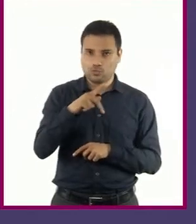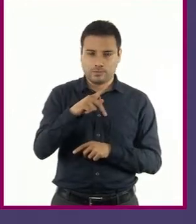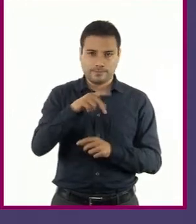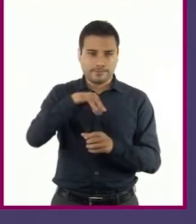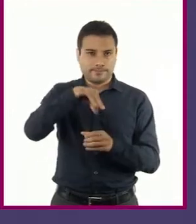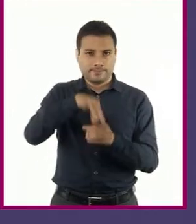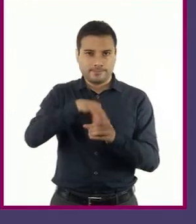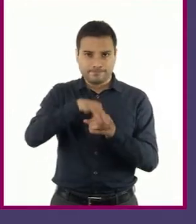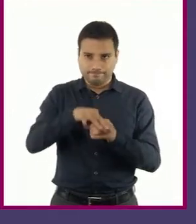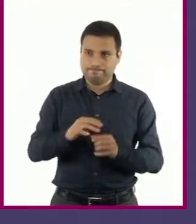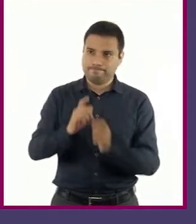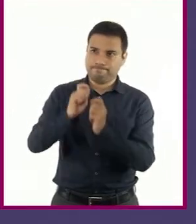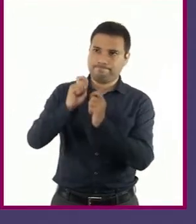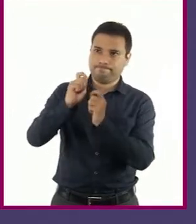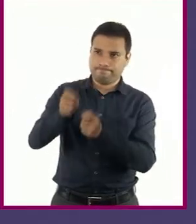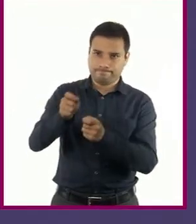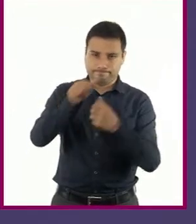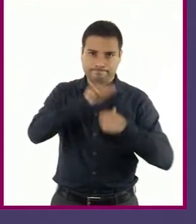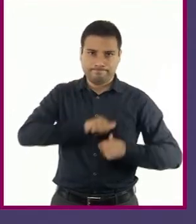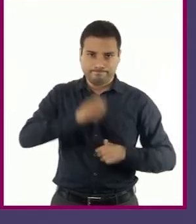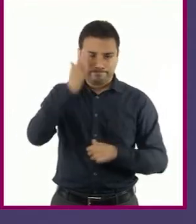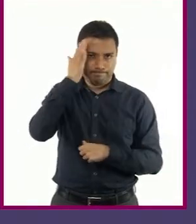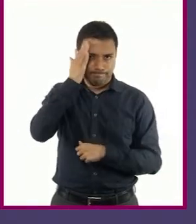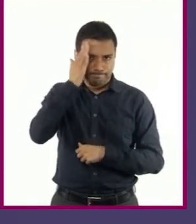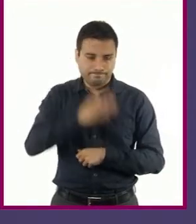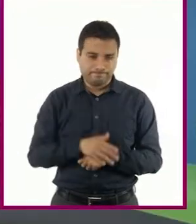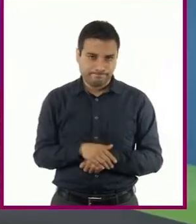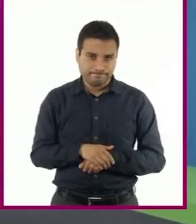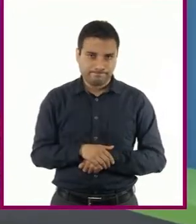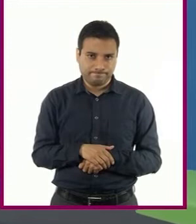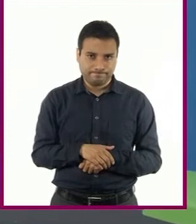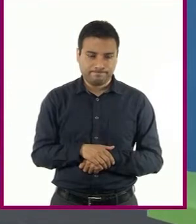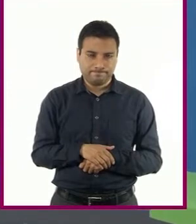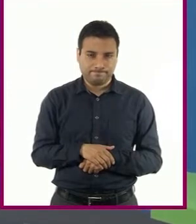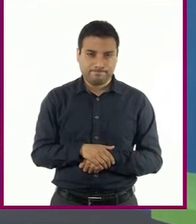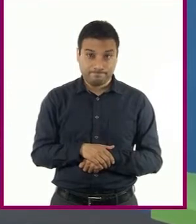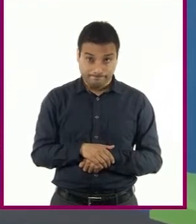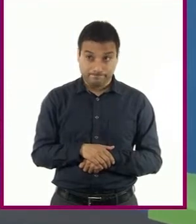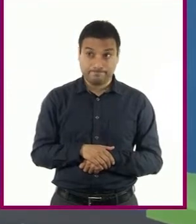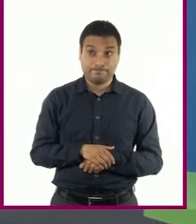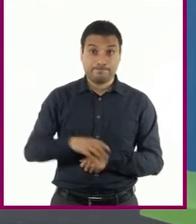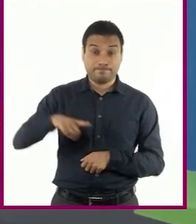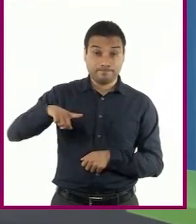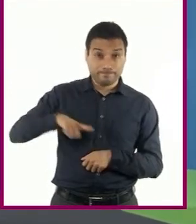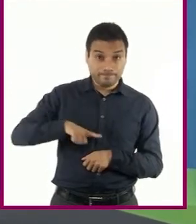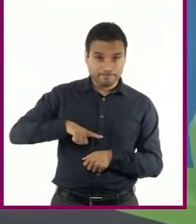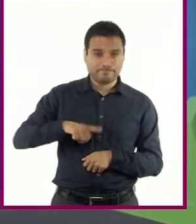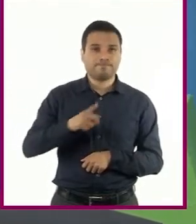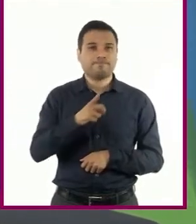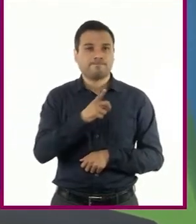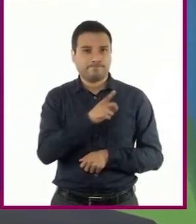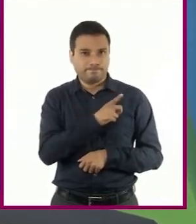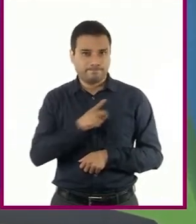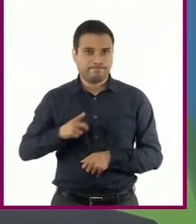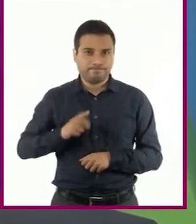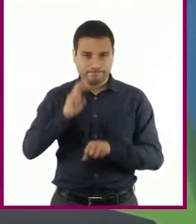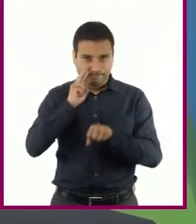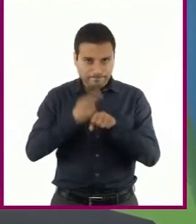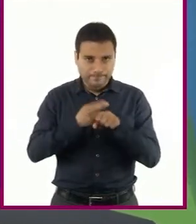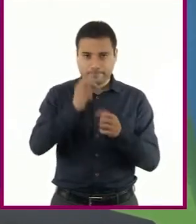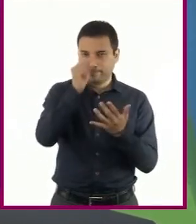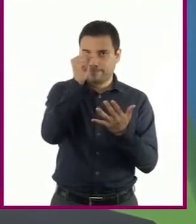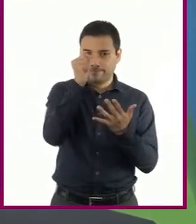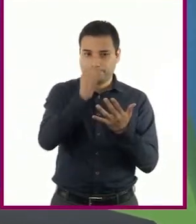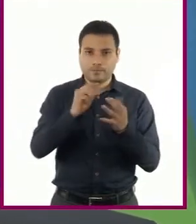mediante el voto universal, libre y secreto, a sus gobernantes, y estos tienen la obligación de ejercer las funciones asignadas